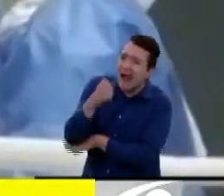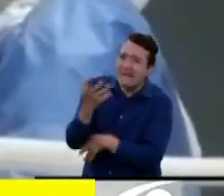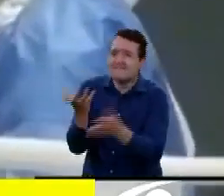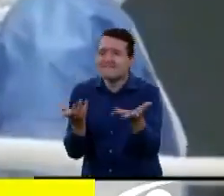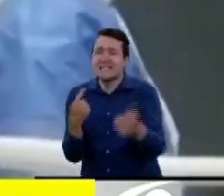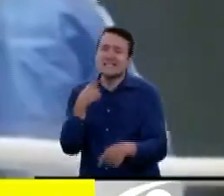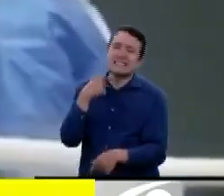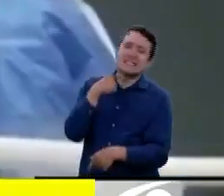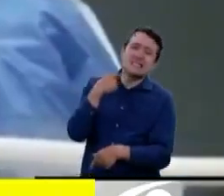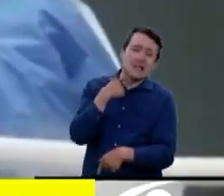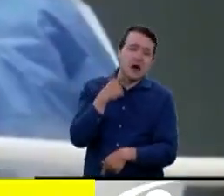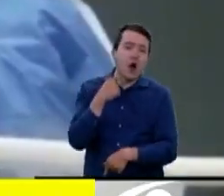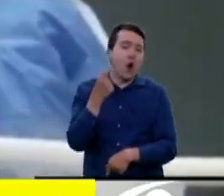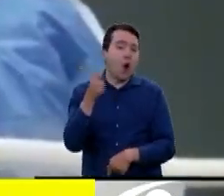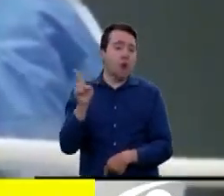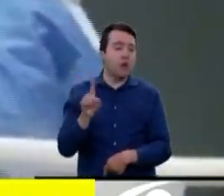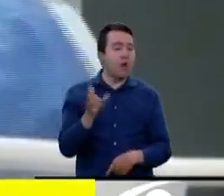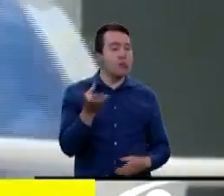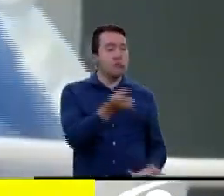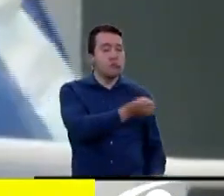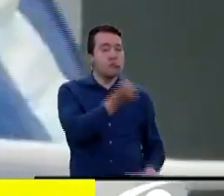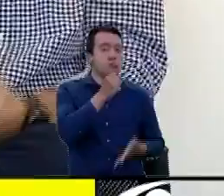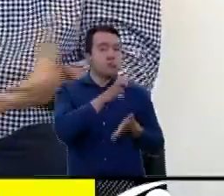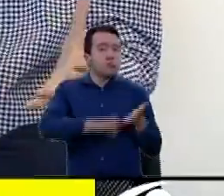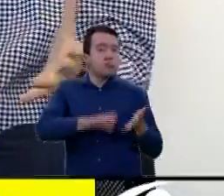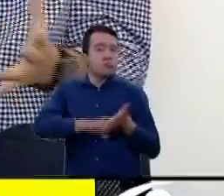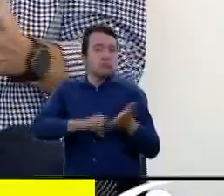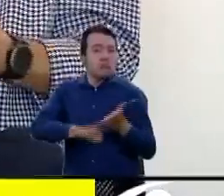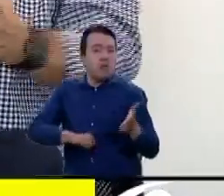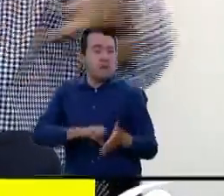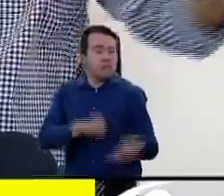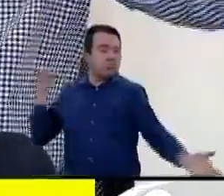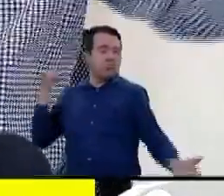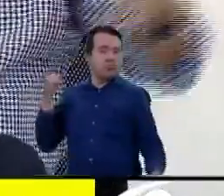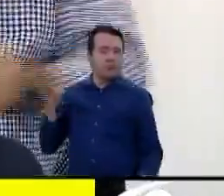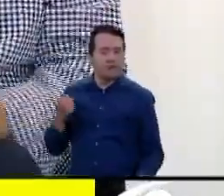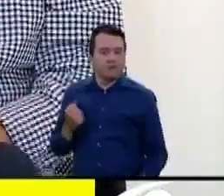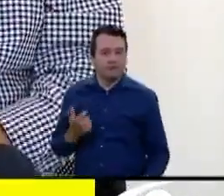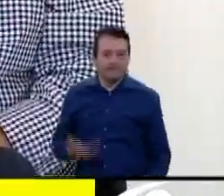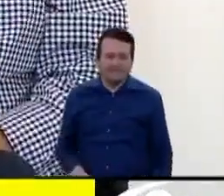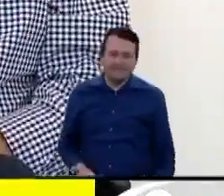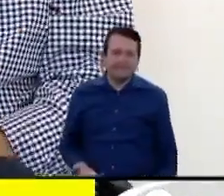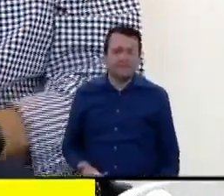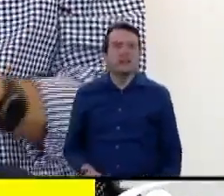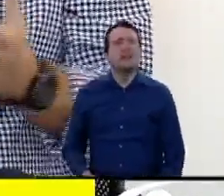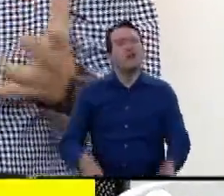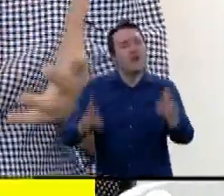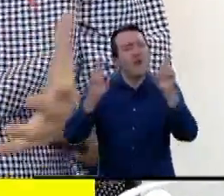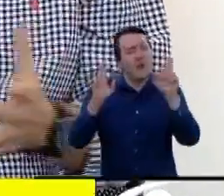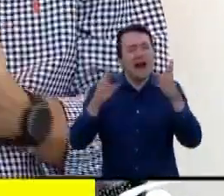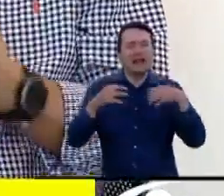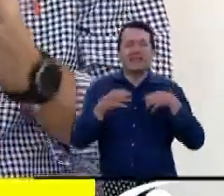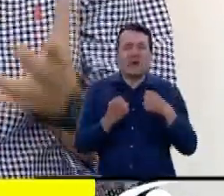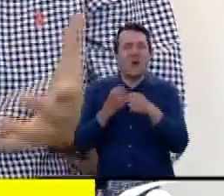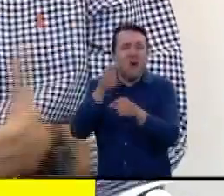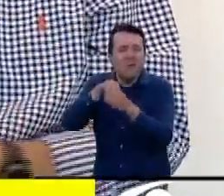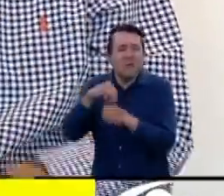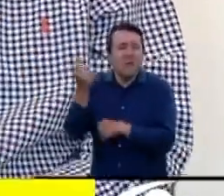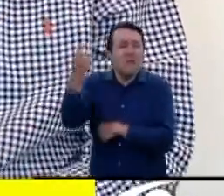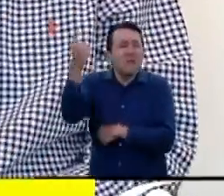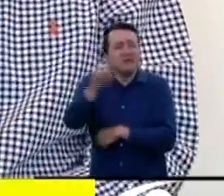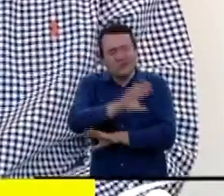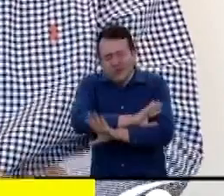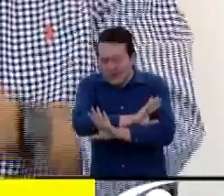siguen saliendo con la suya sin anestesia. Qué bueno que pudiéramos despolitizar la salud. Muchos de estos hospitales cayeron en